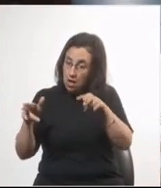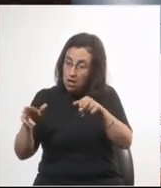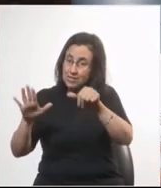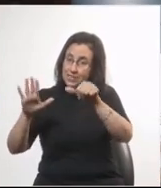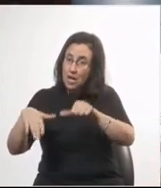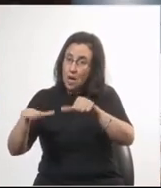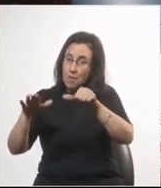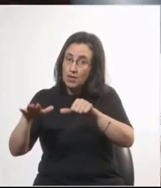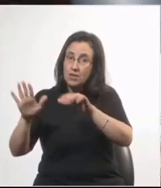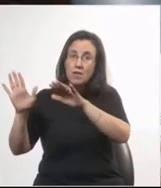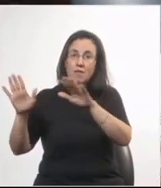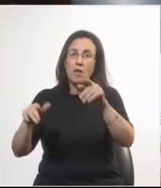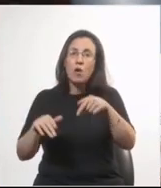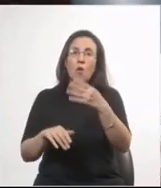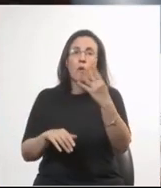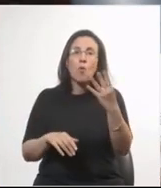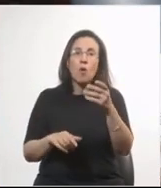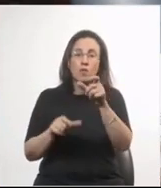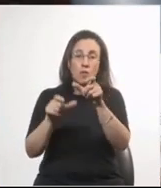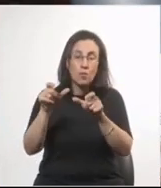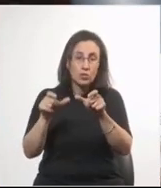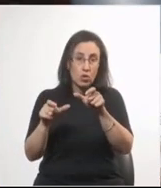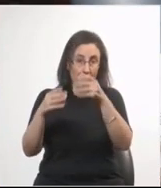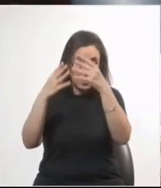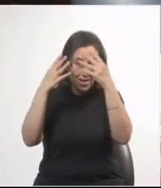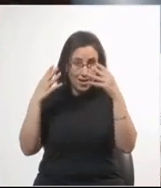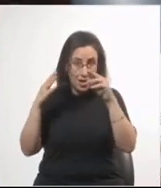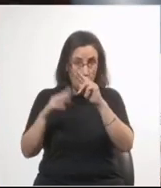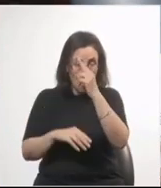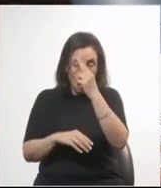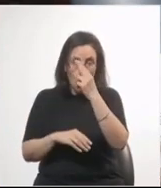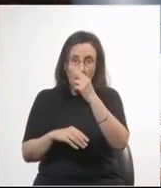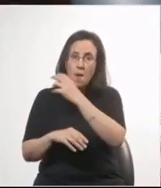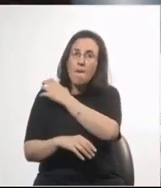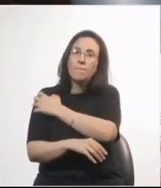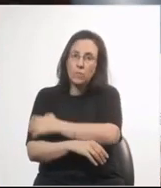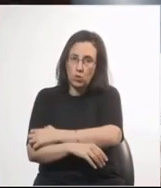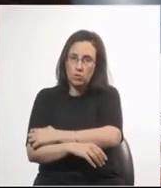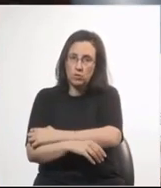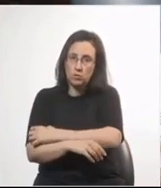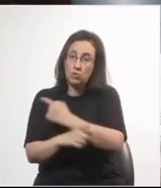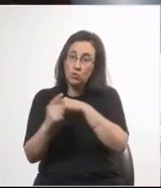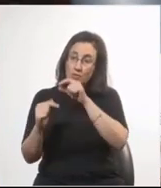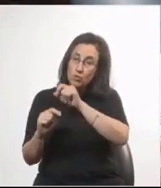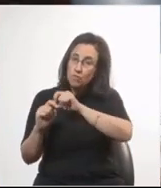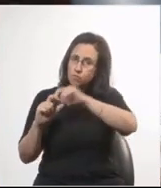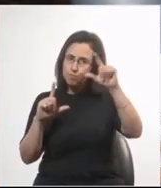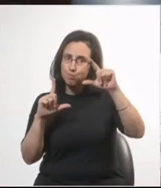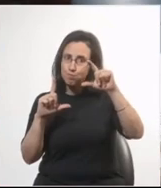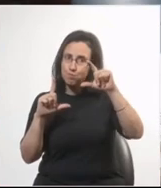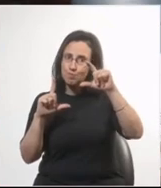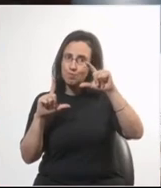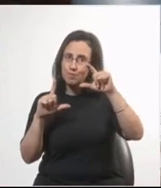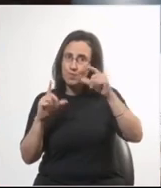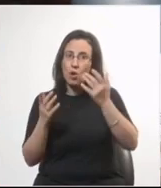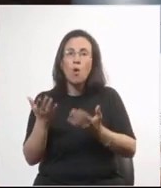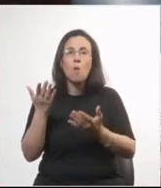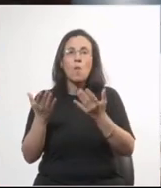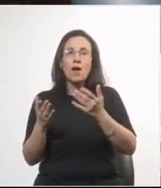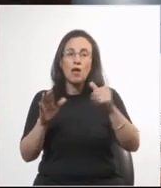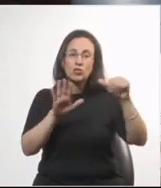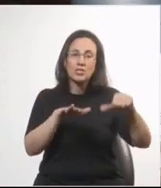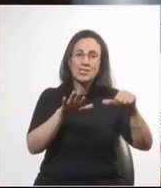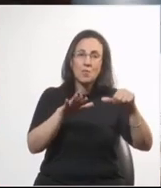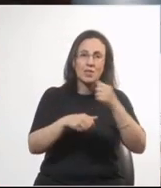un 10,4% de la población del país, lo que supone un crecimiento significativo con relación al último semestre